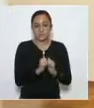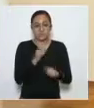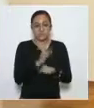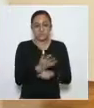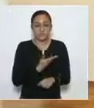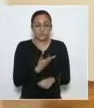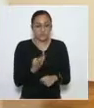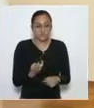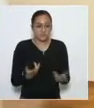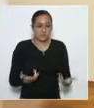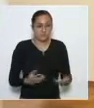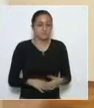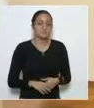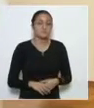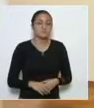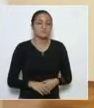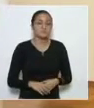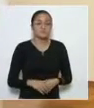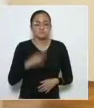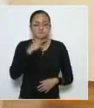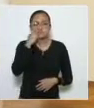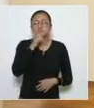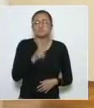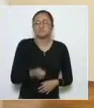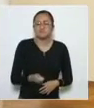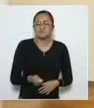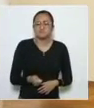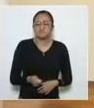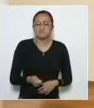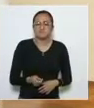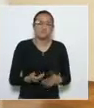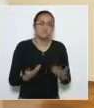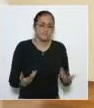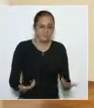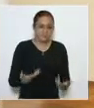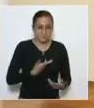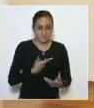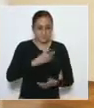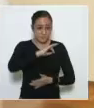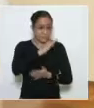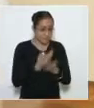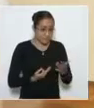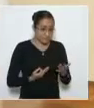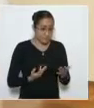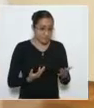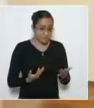social. ¿Sirven para qué? Para expedir facturas.